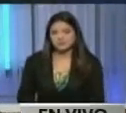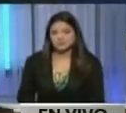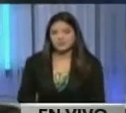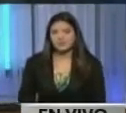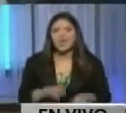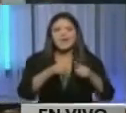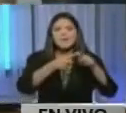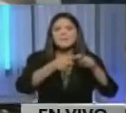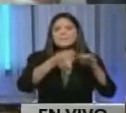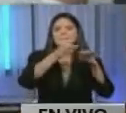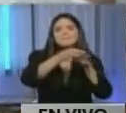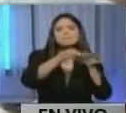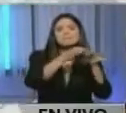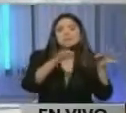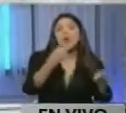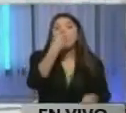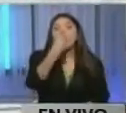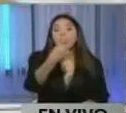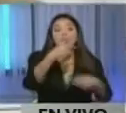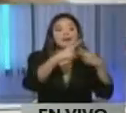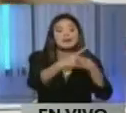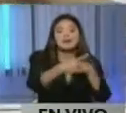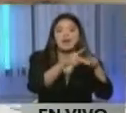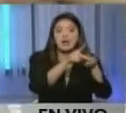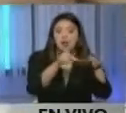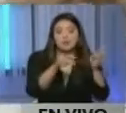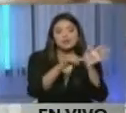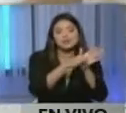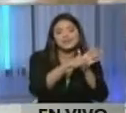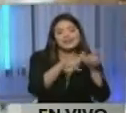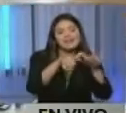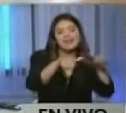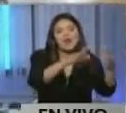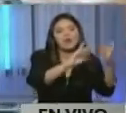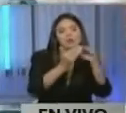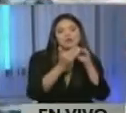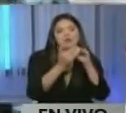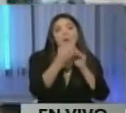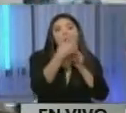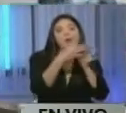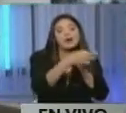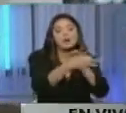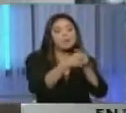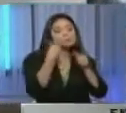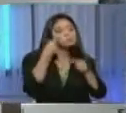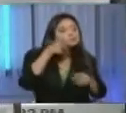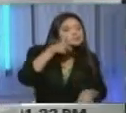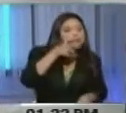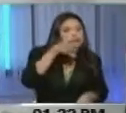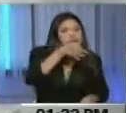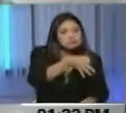seguridad será de 1 kilómetro alrededor de la zona. 7. Seguridad.